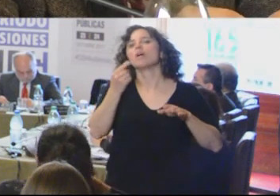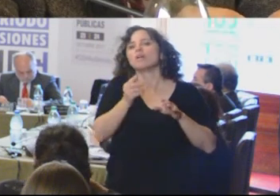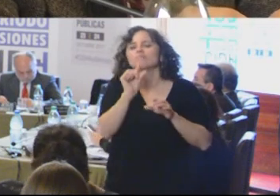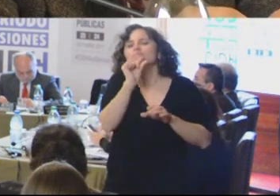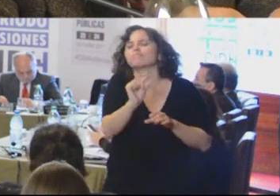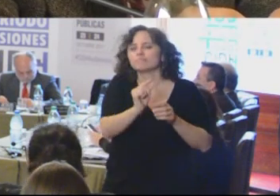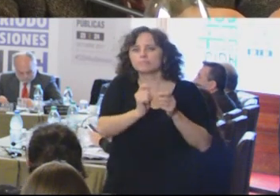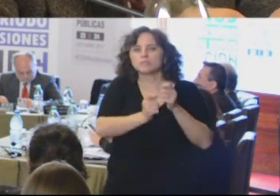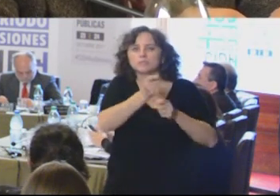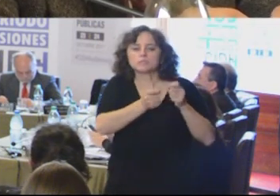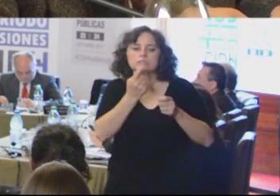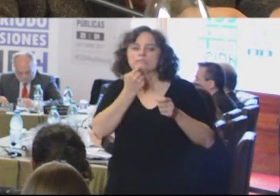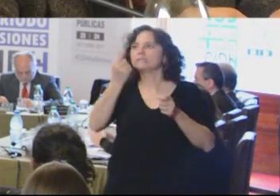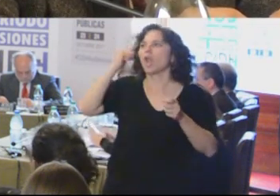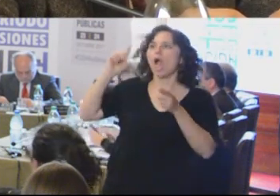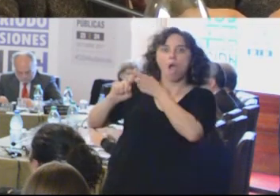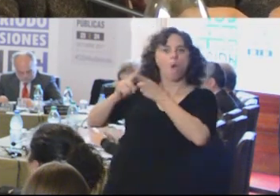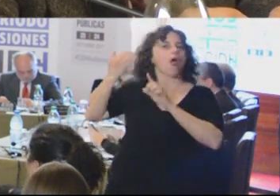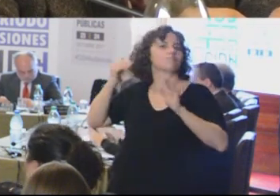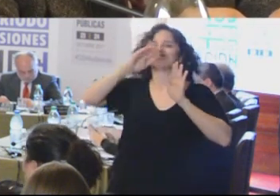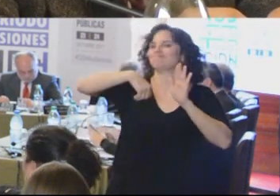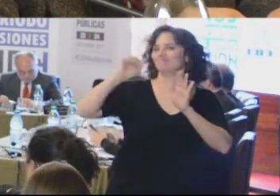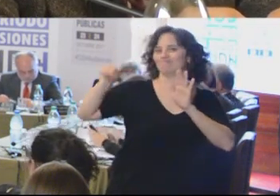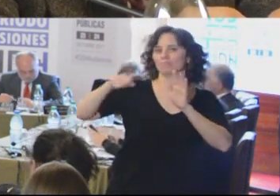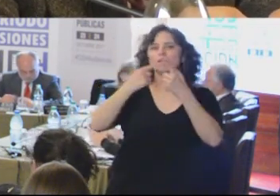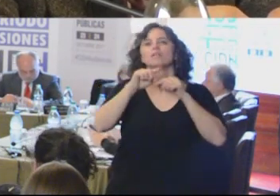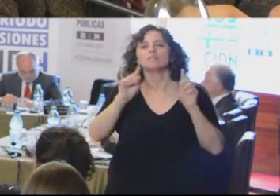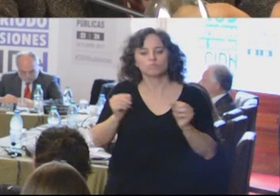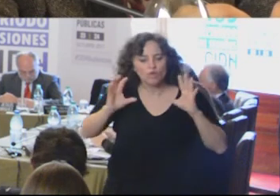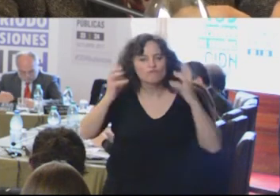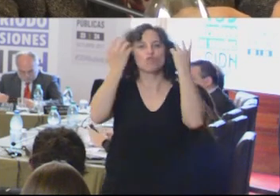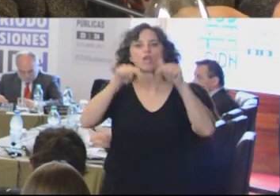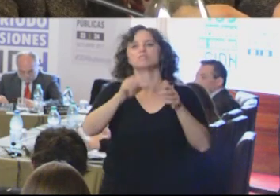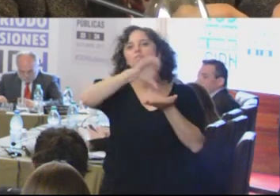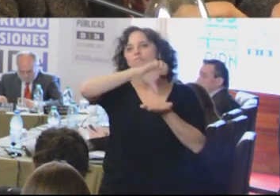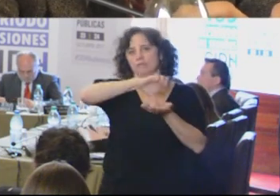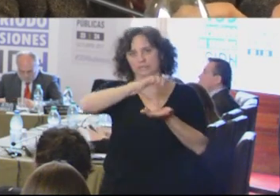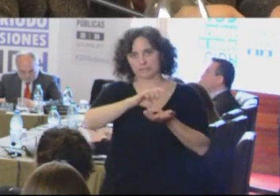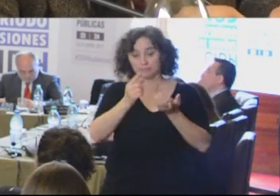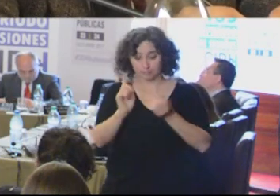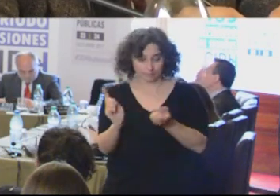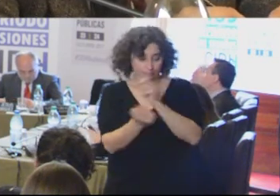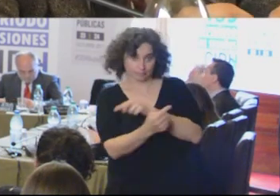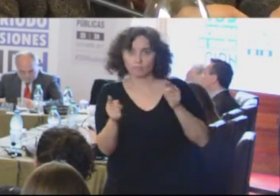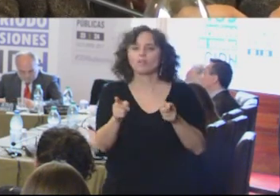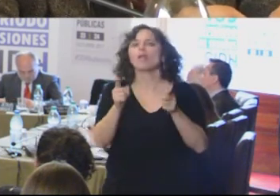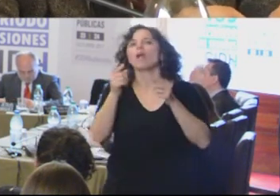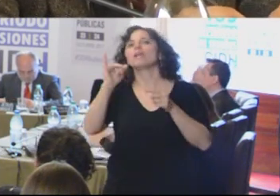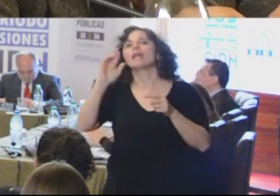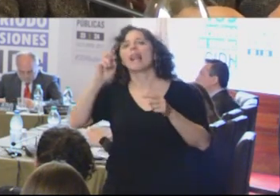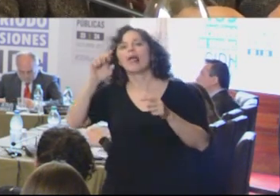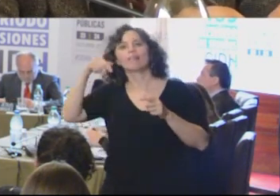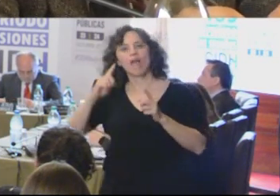implementación de lo acordado y un escalamiento de la violencia en dicho país en caso contrario como el de irlanda del norte-